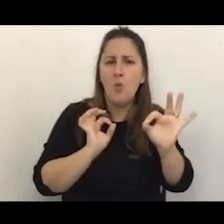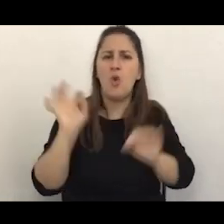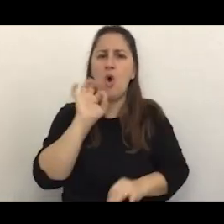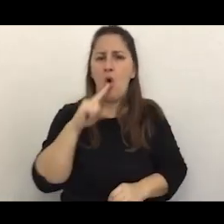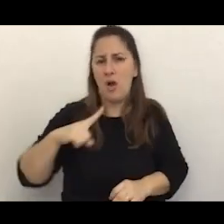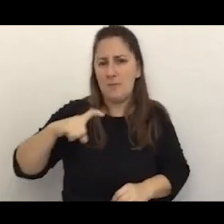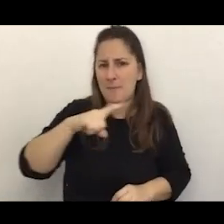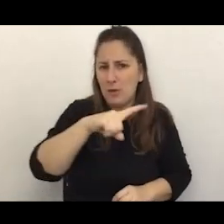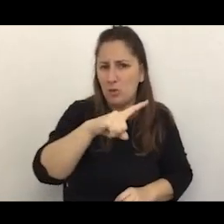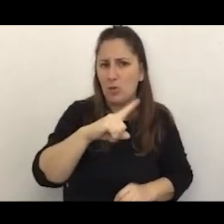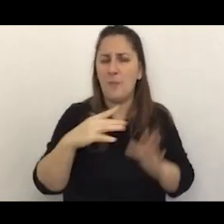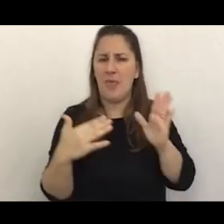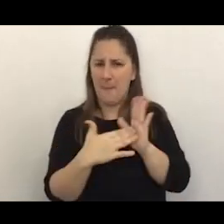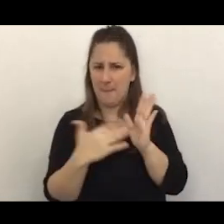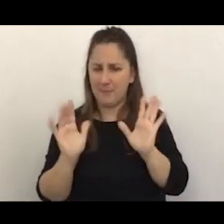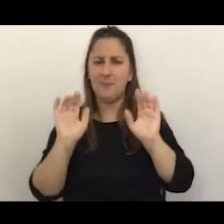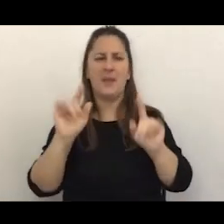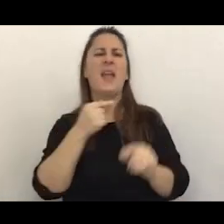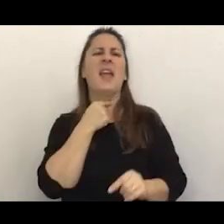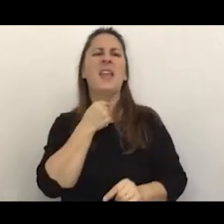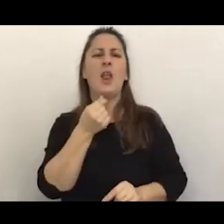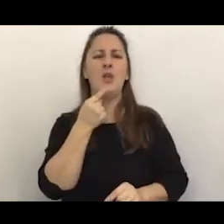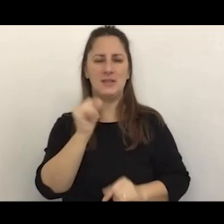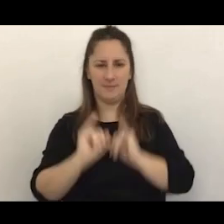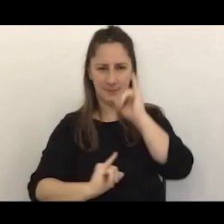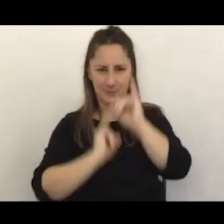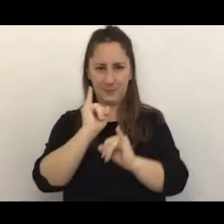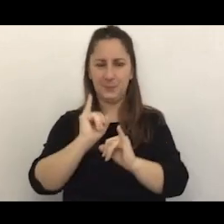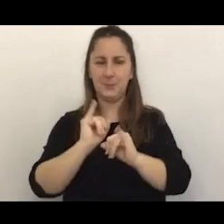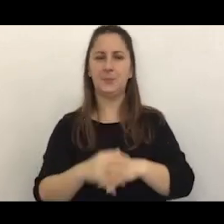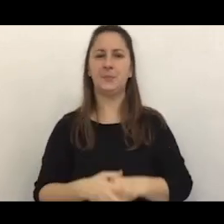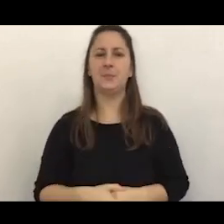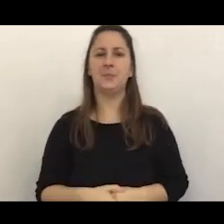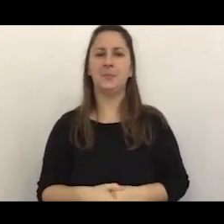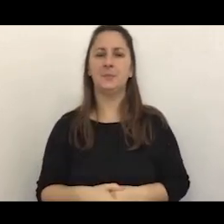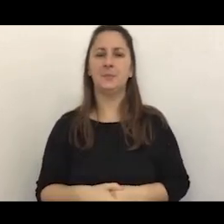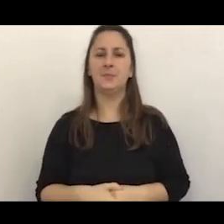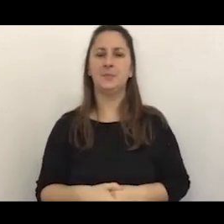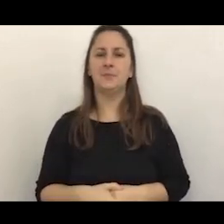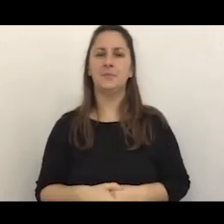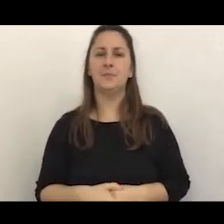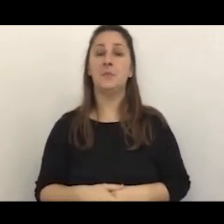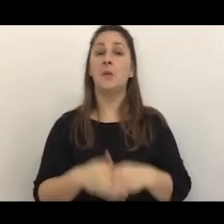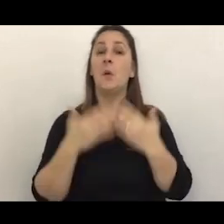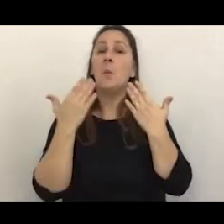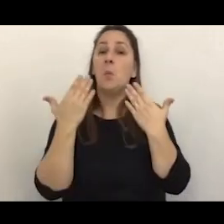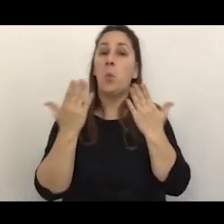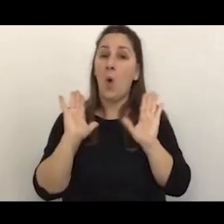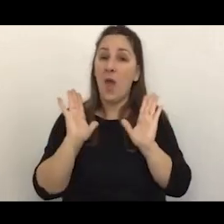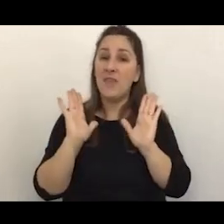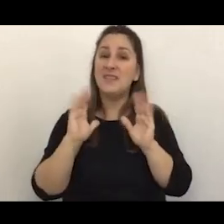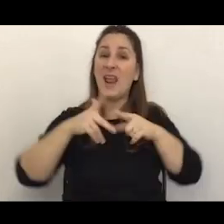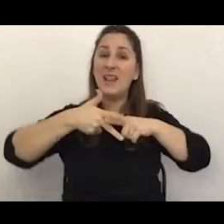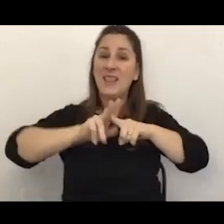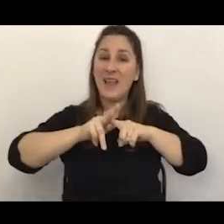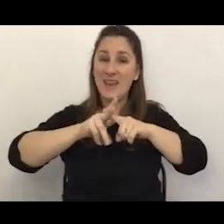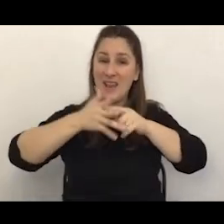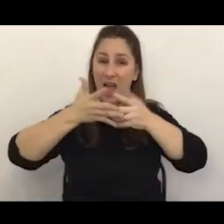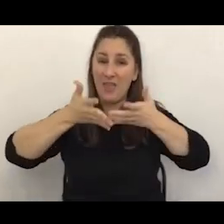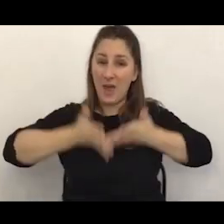¿Qué estoy diciendo con esto? Estoy diciendo que puede acceder a una técnica